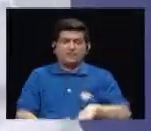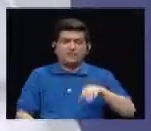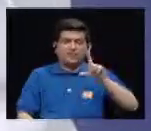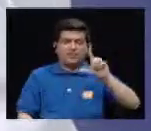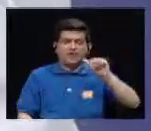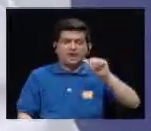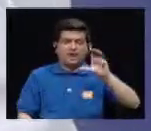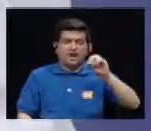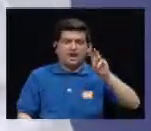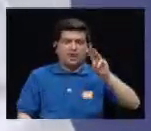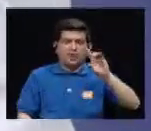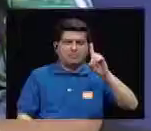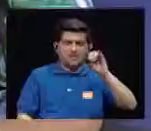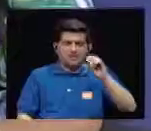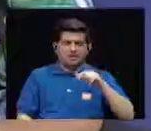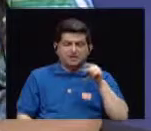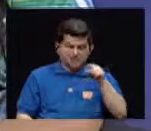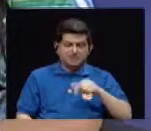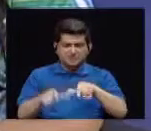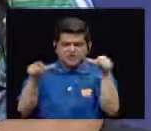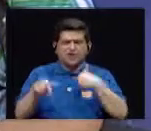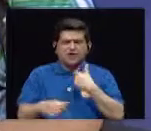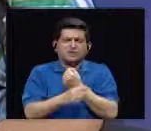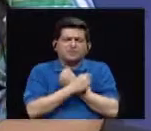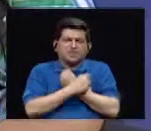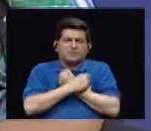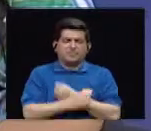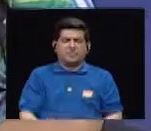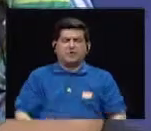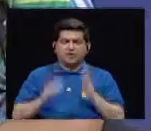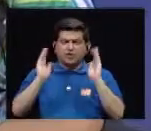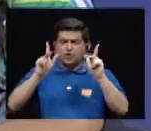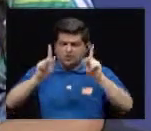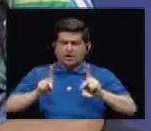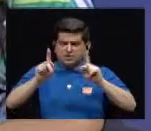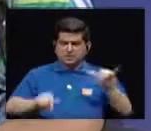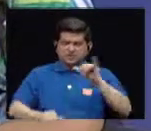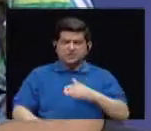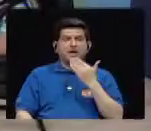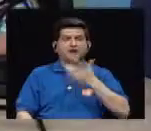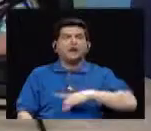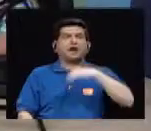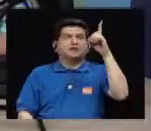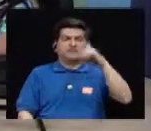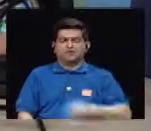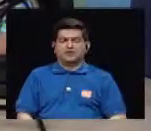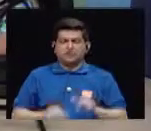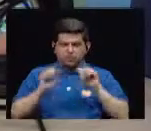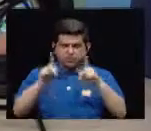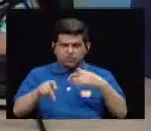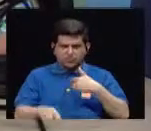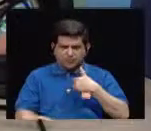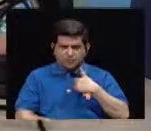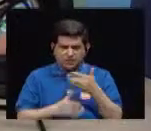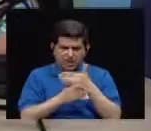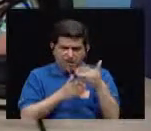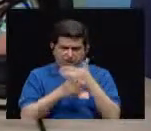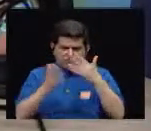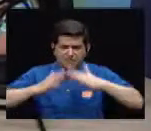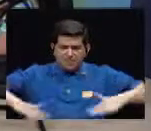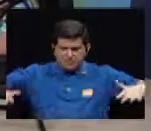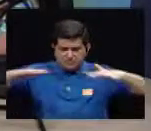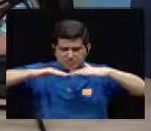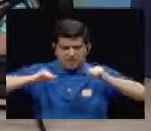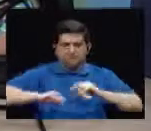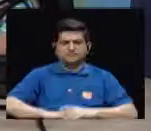La Comedia, que es un teatro que amaba, claro. ¿Verdad? Y con grandes figuras también, gracias a Dios, me dio la oportunidad de compartir